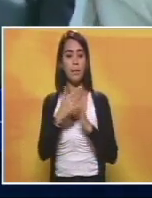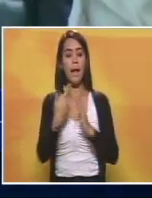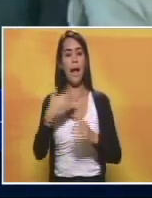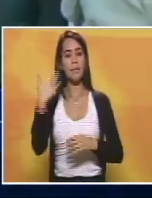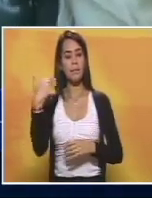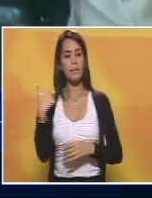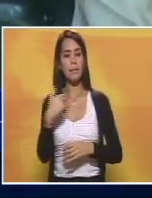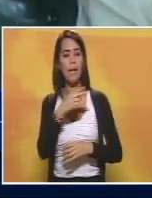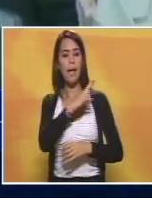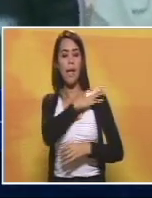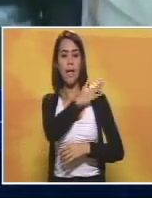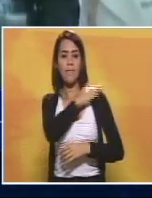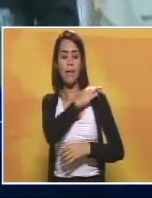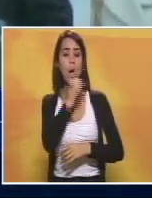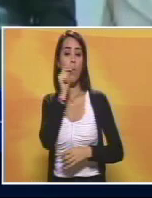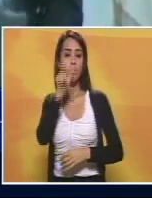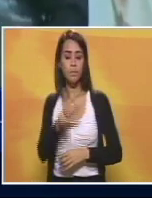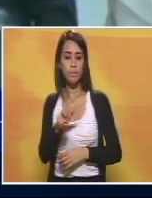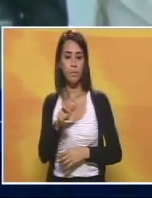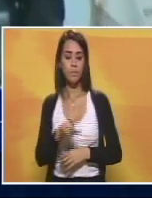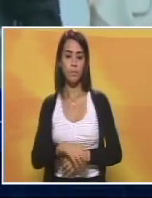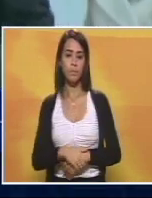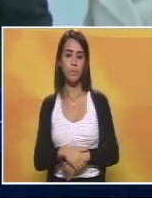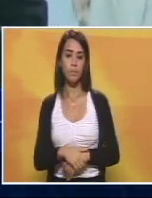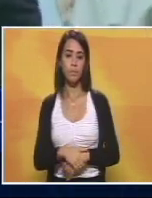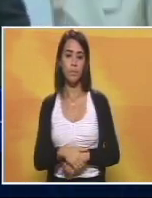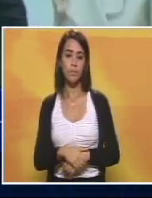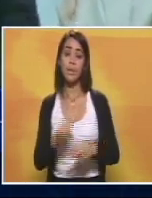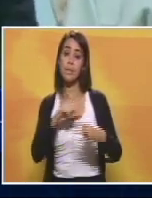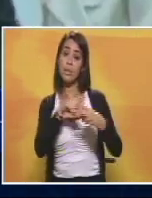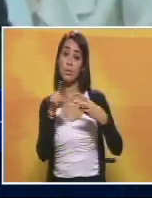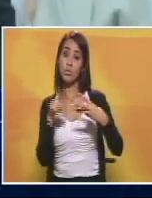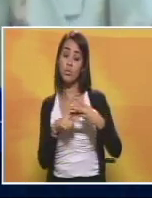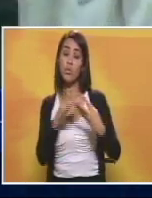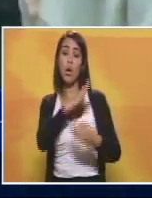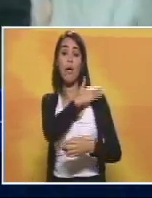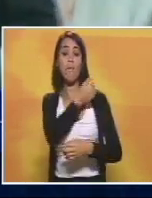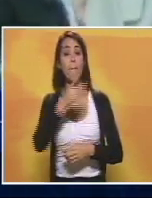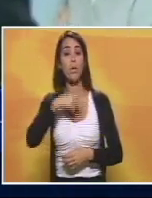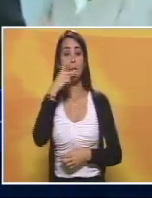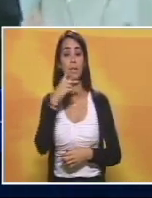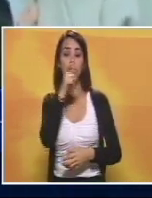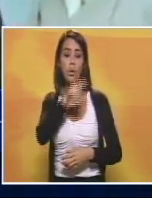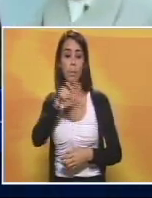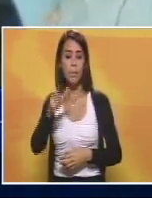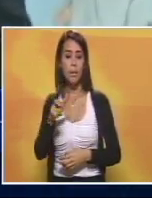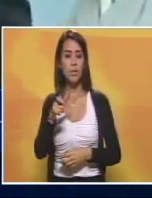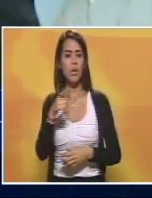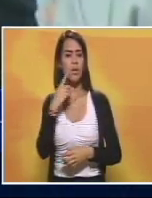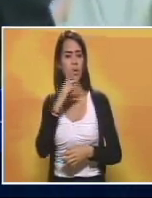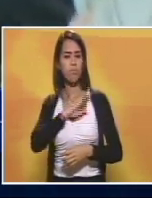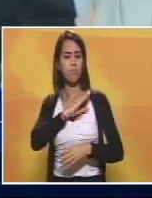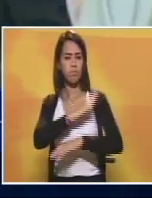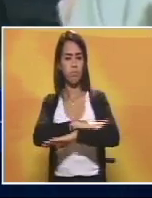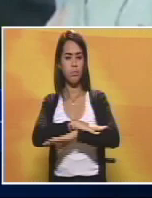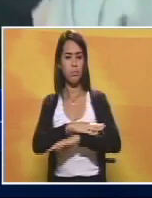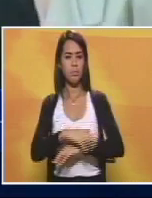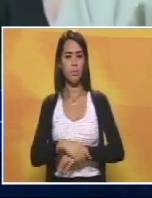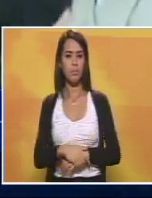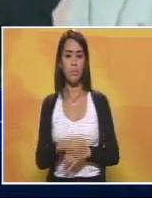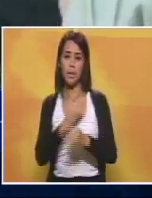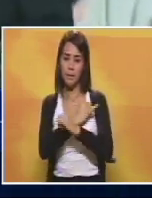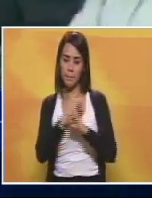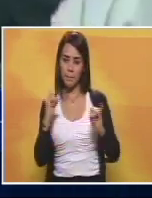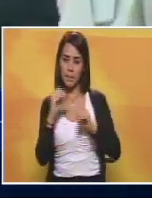cataluña josep lluís trapero y a sus dos jefes políticos y civiles por su papel en el proceso independentista